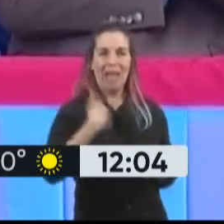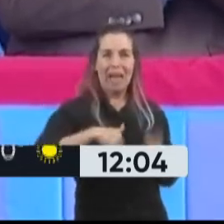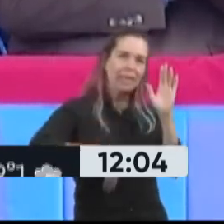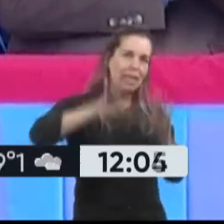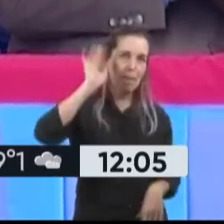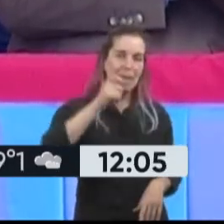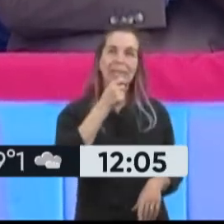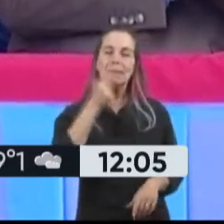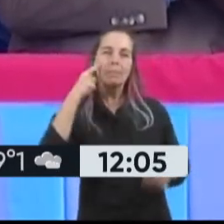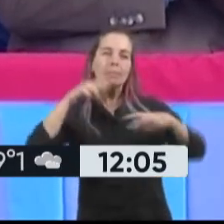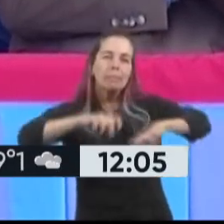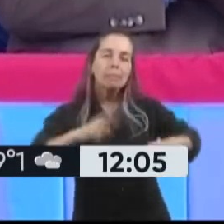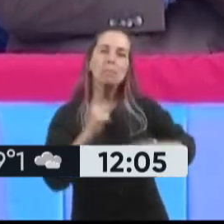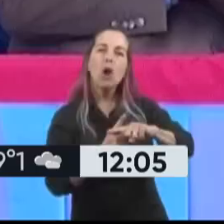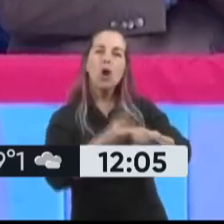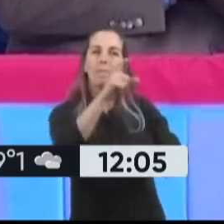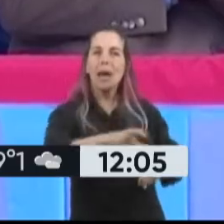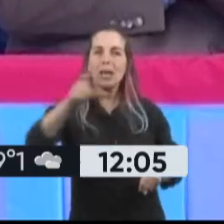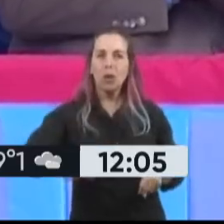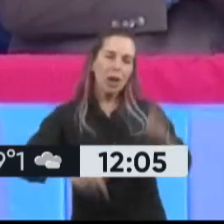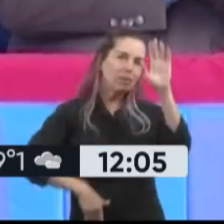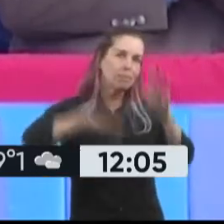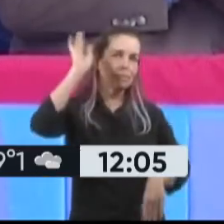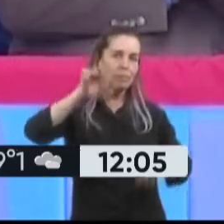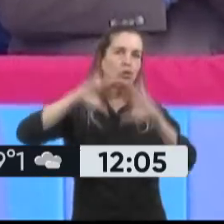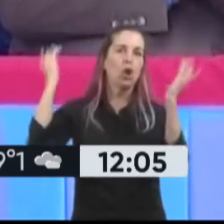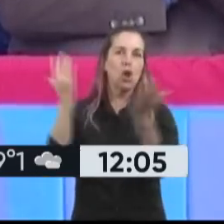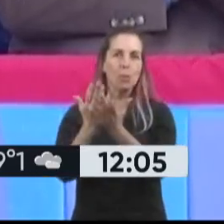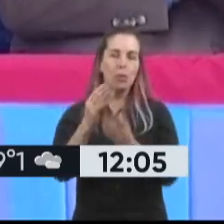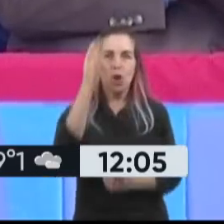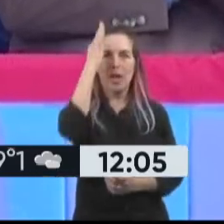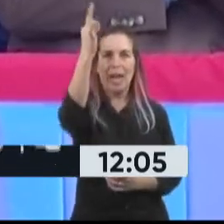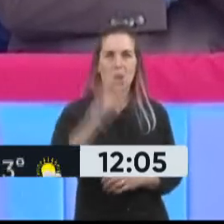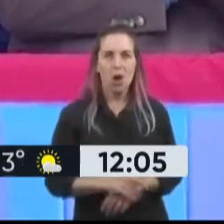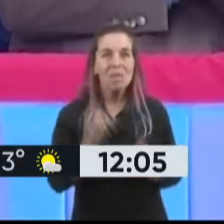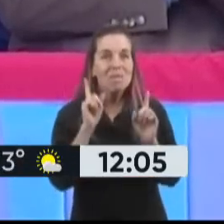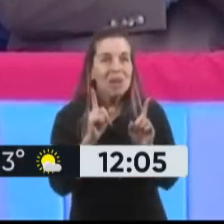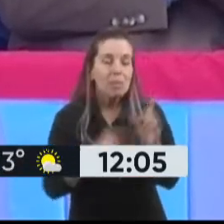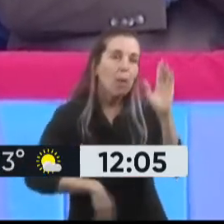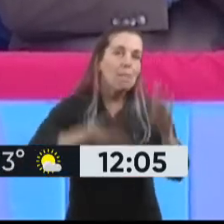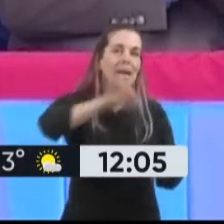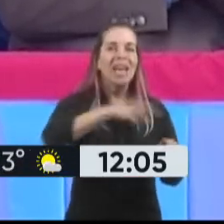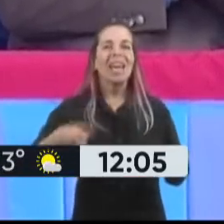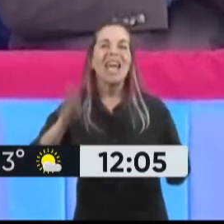cápita, teníamos el PBI per cápita más alto del mundo, más alto aún que el propio Estados Unidos.